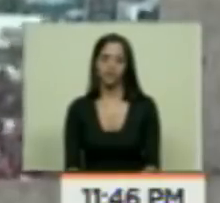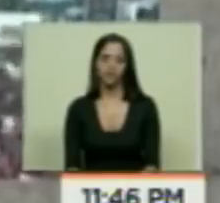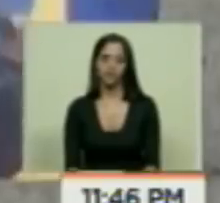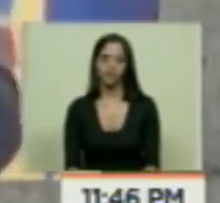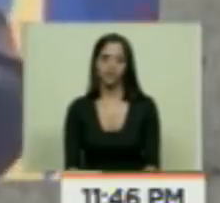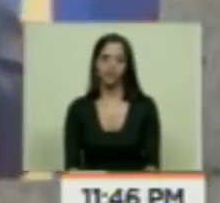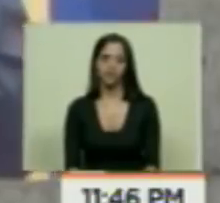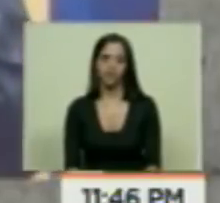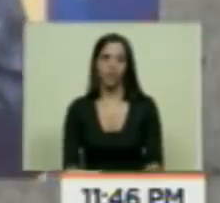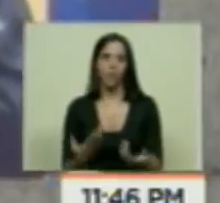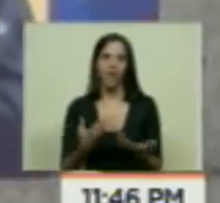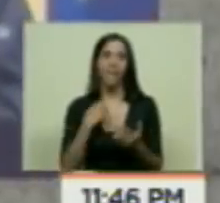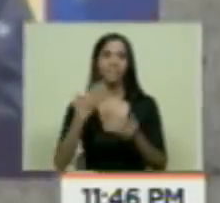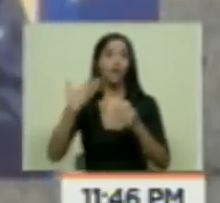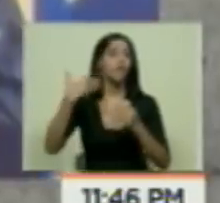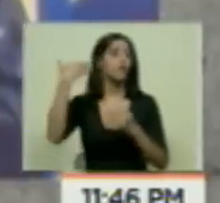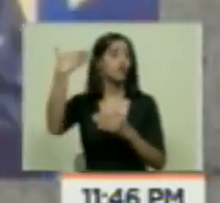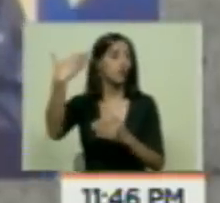futuro.